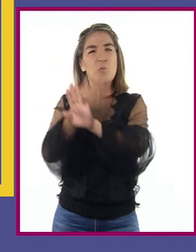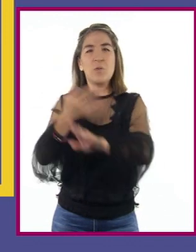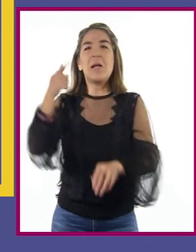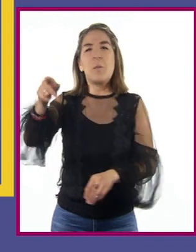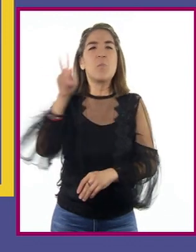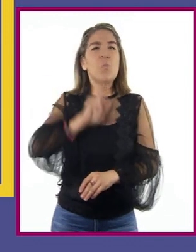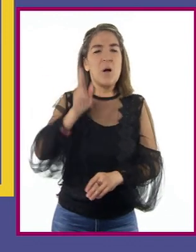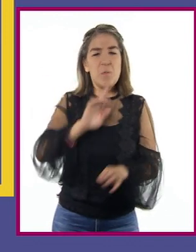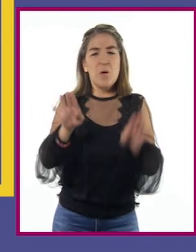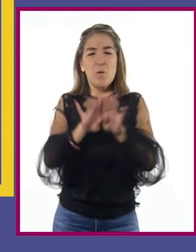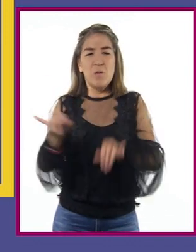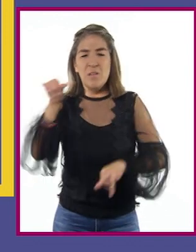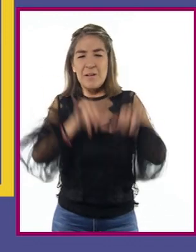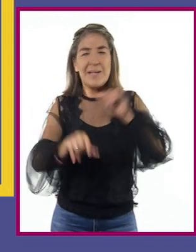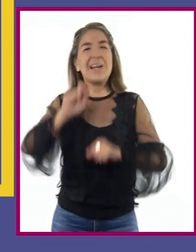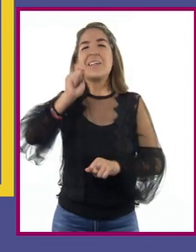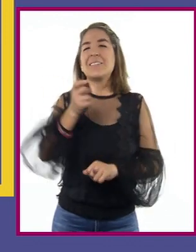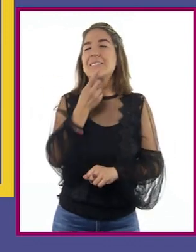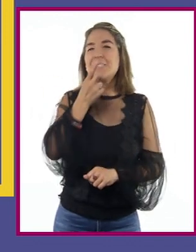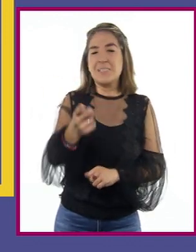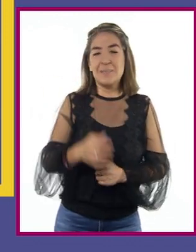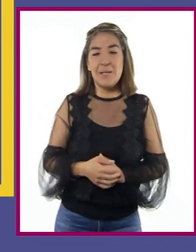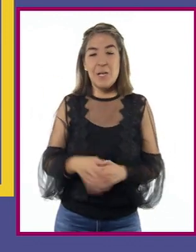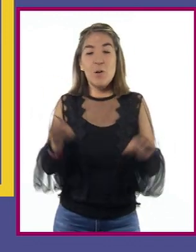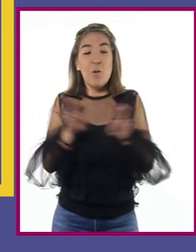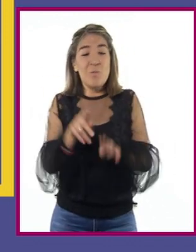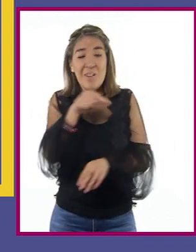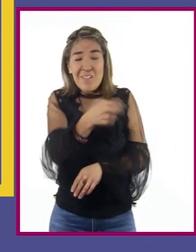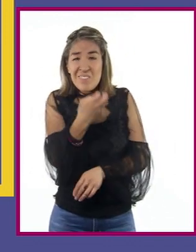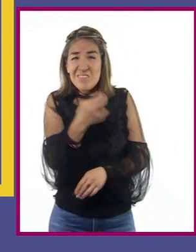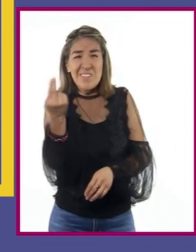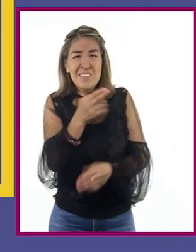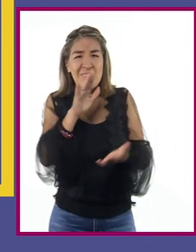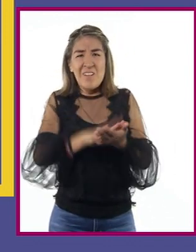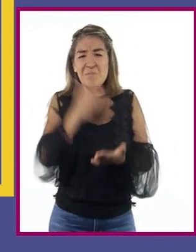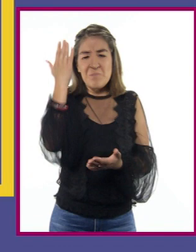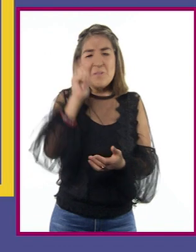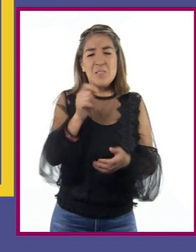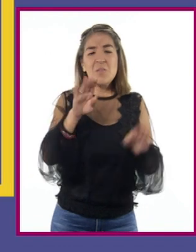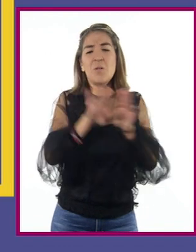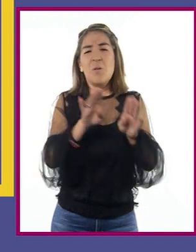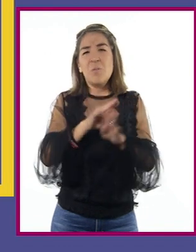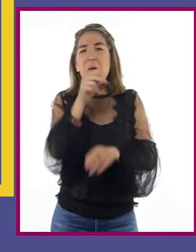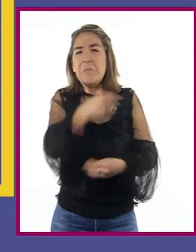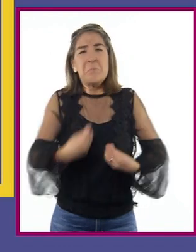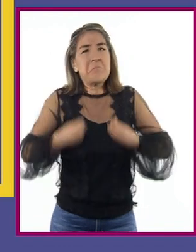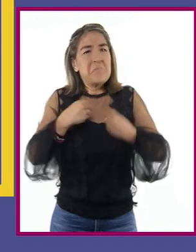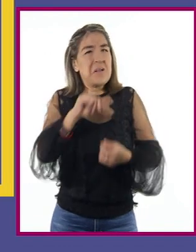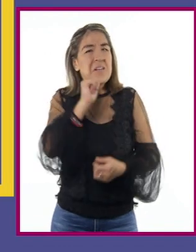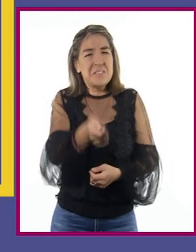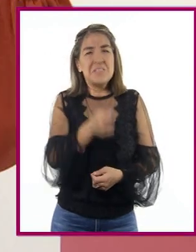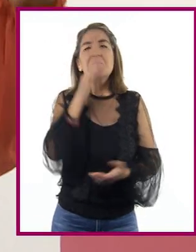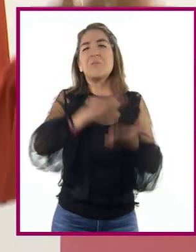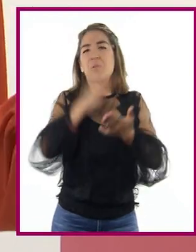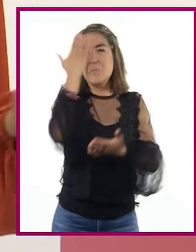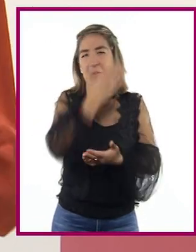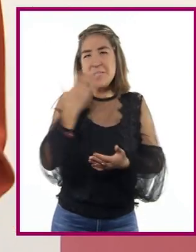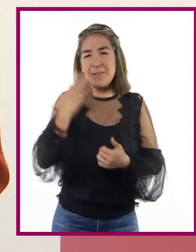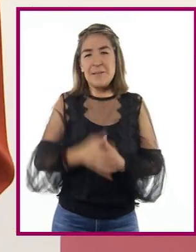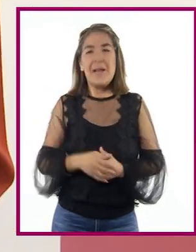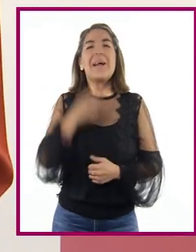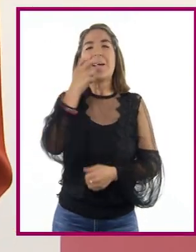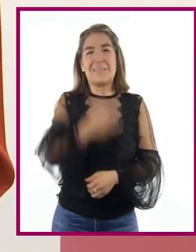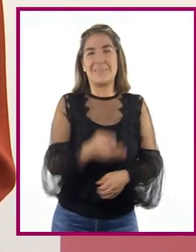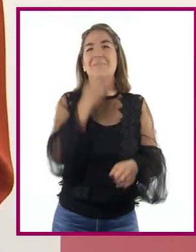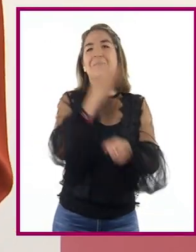para productos banales, es decir, aquellos que no son necesarios para preservar la vida como lo son los cosméticos. Quedan